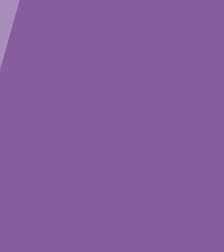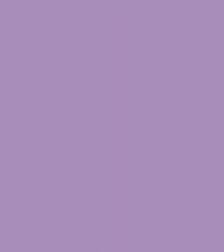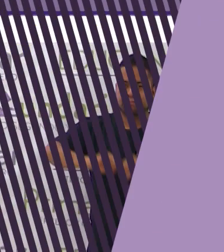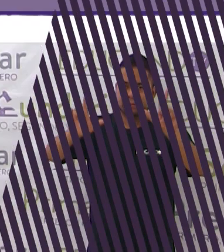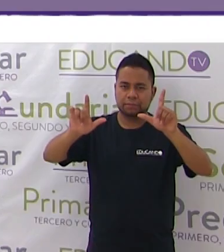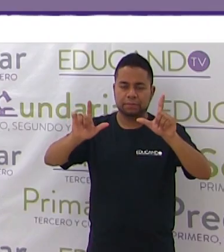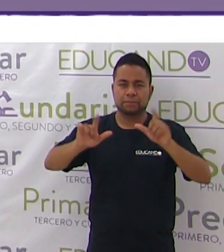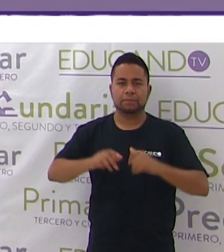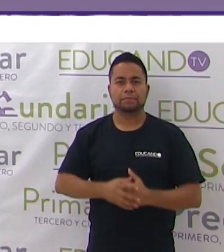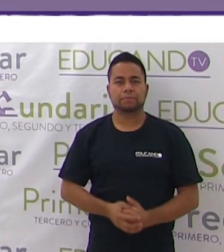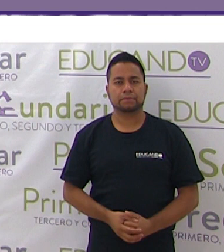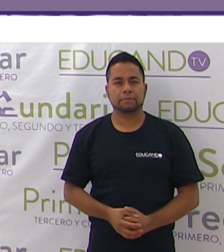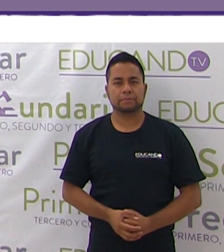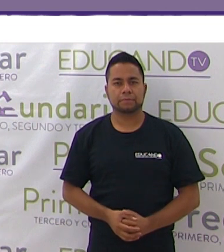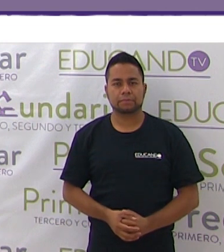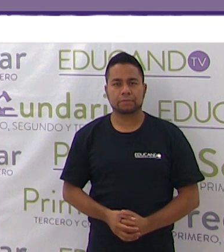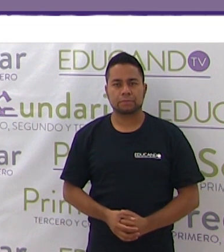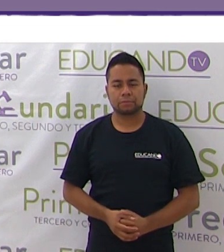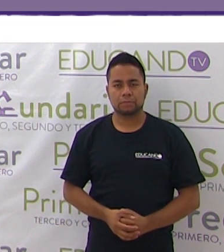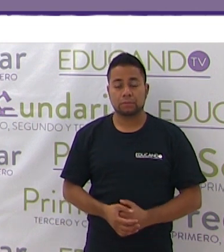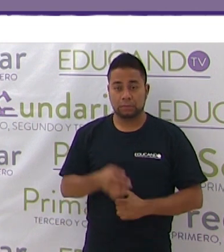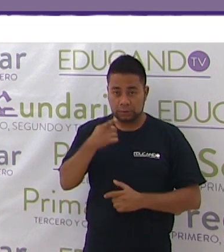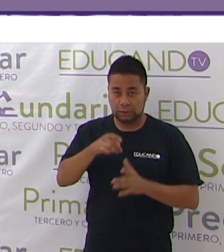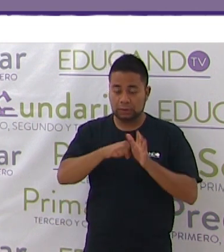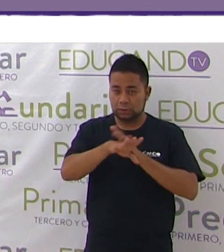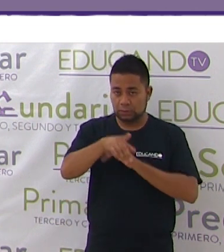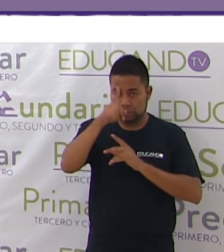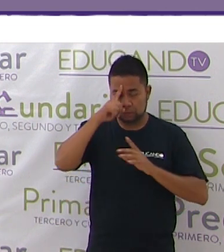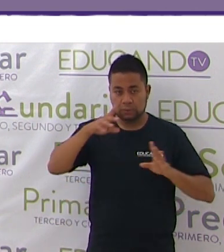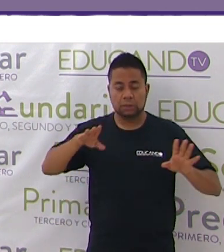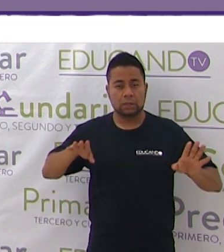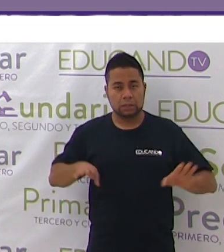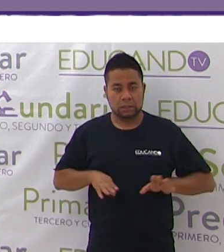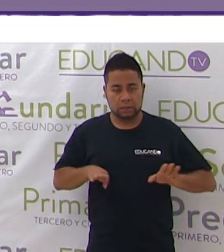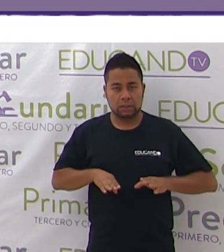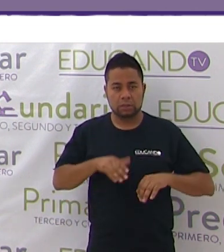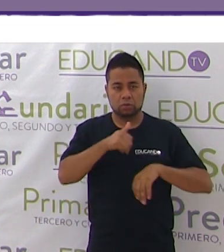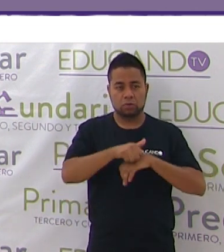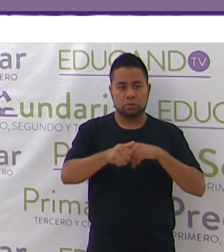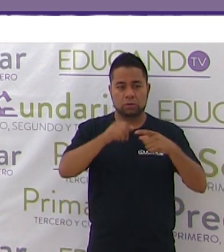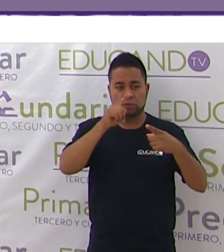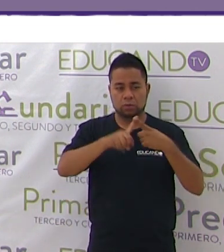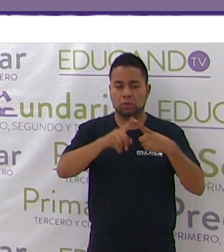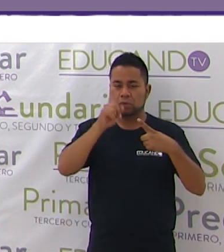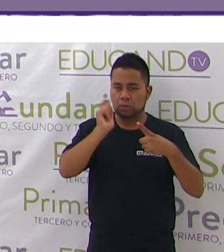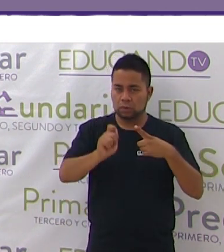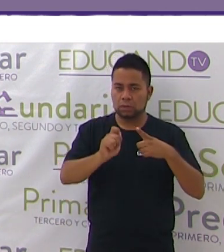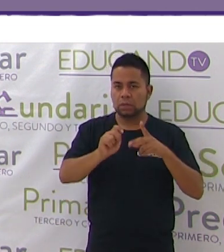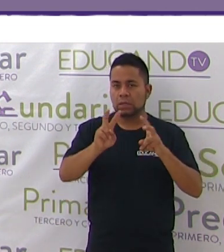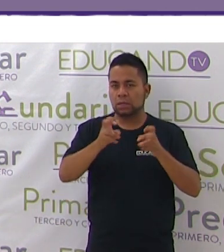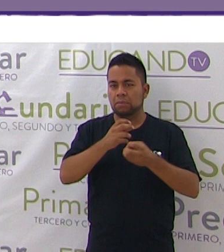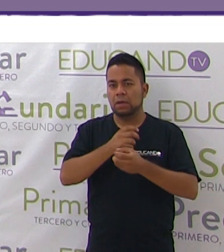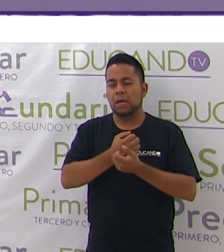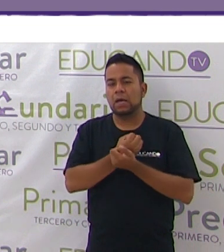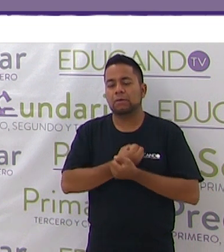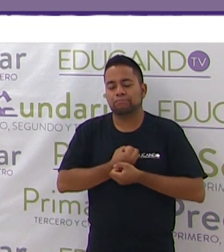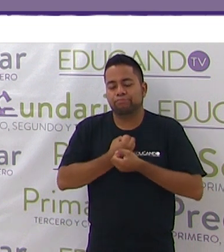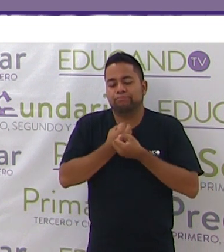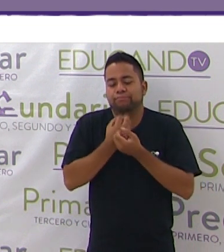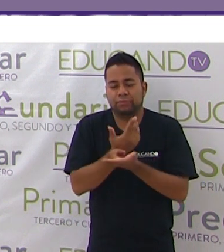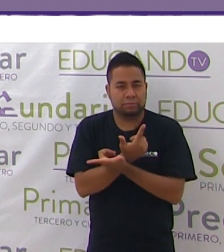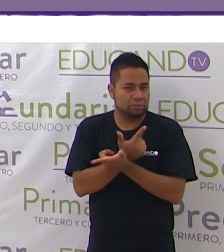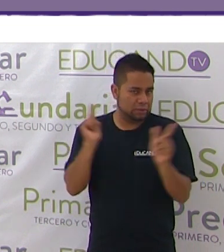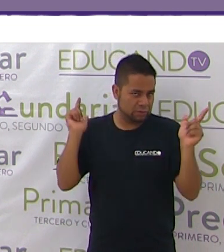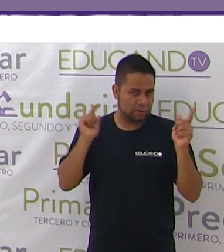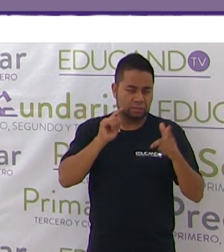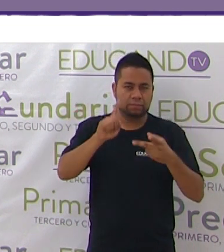favor. Aquí, entonces, las características, 1 es libertad expresiva,